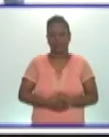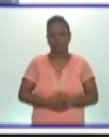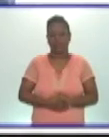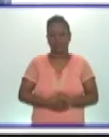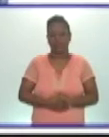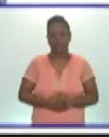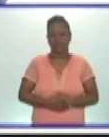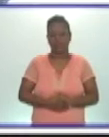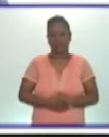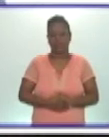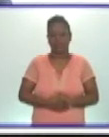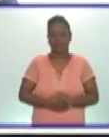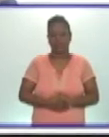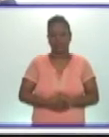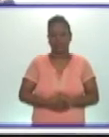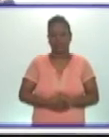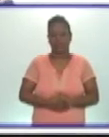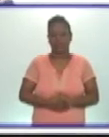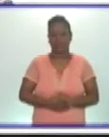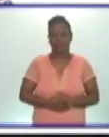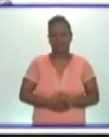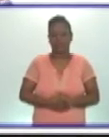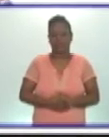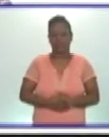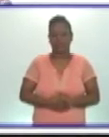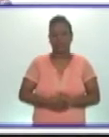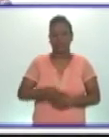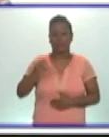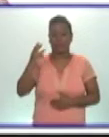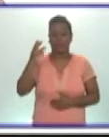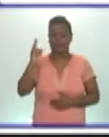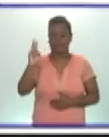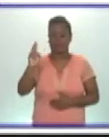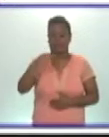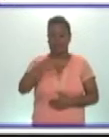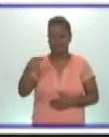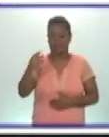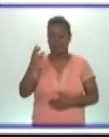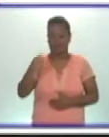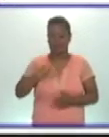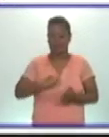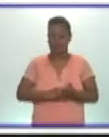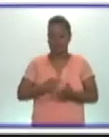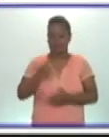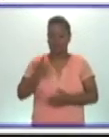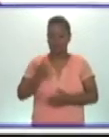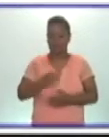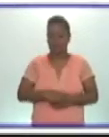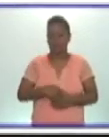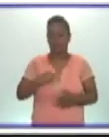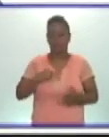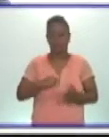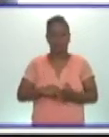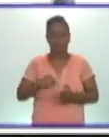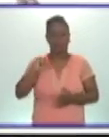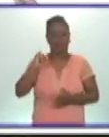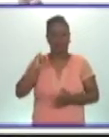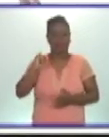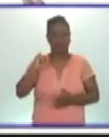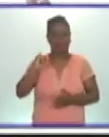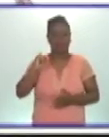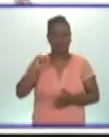tercia de 6, 2. Ya no podemos simplificar más. Por lo tanto, la respuesta será 2 por